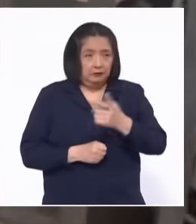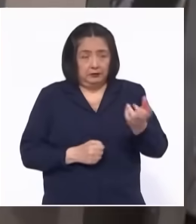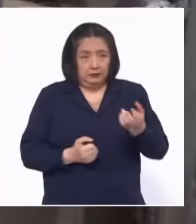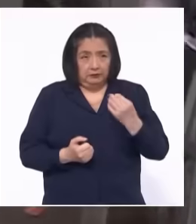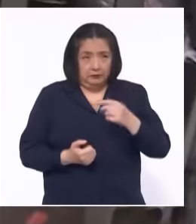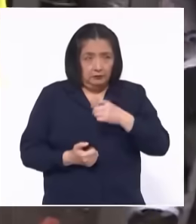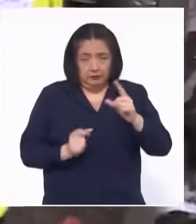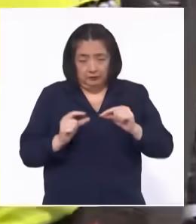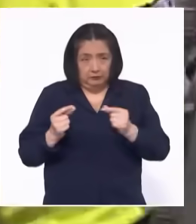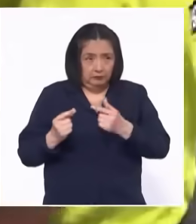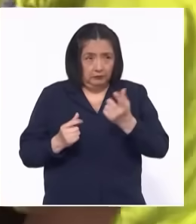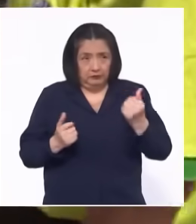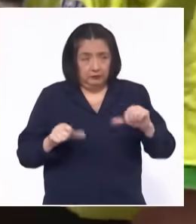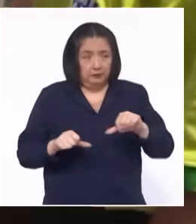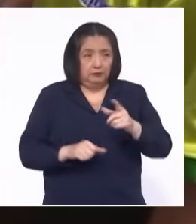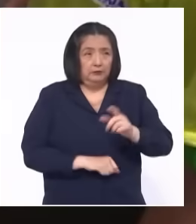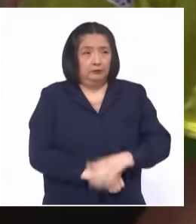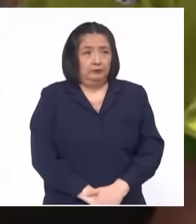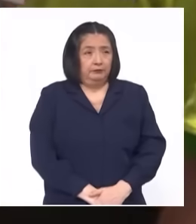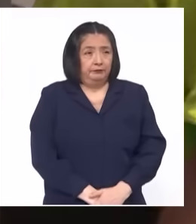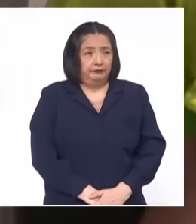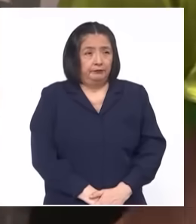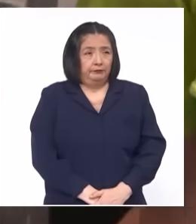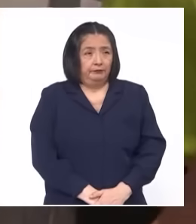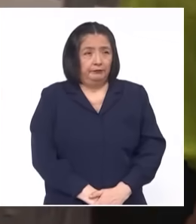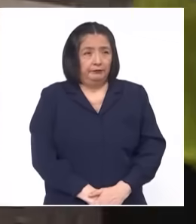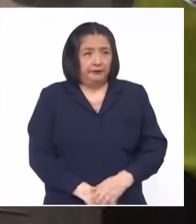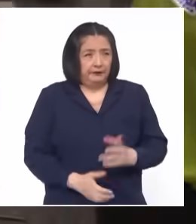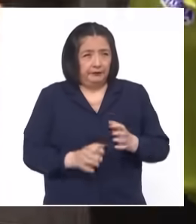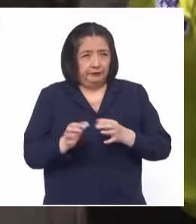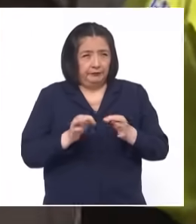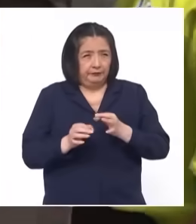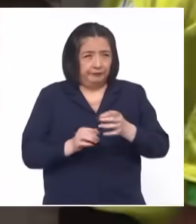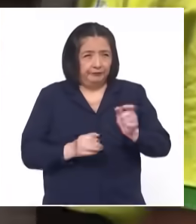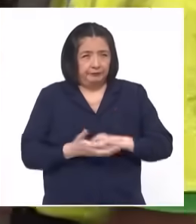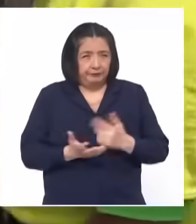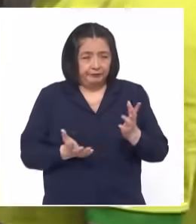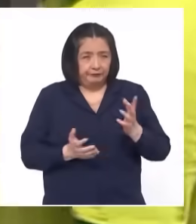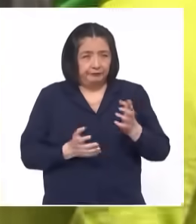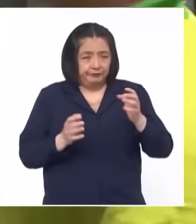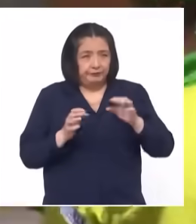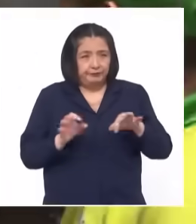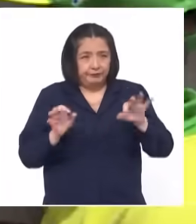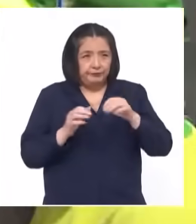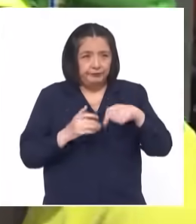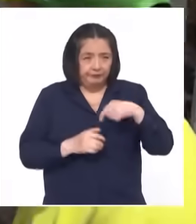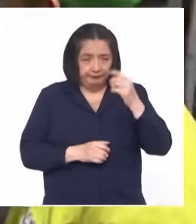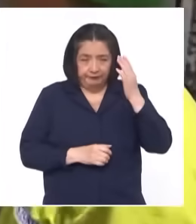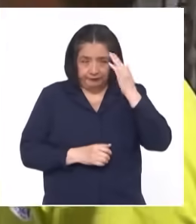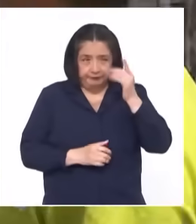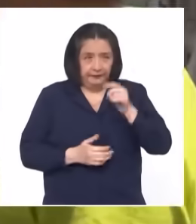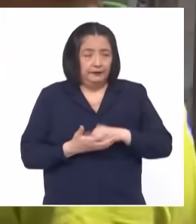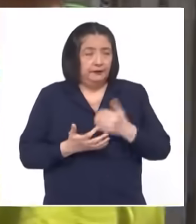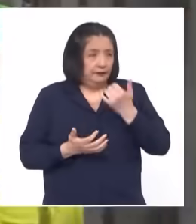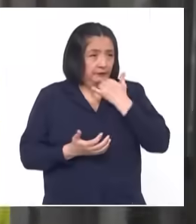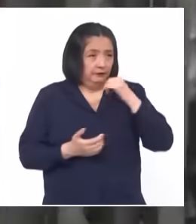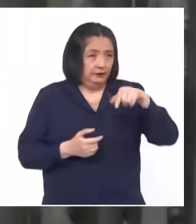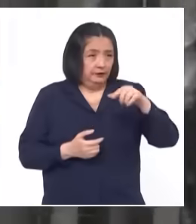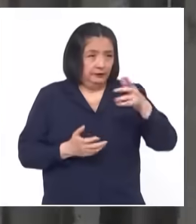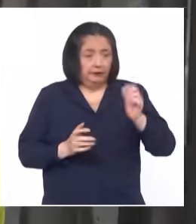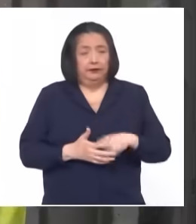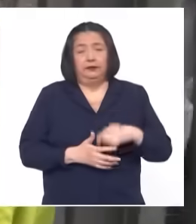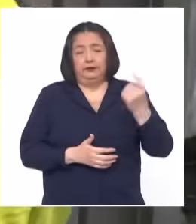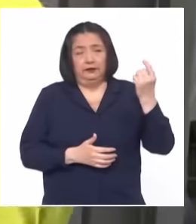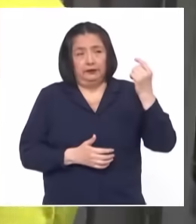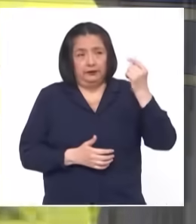a las mafias. Sí, Susana, muchas gracias entonces por darnos estos detalles que son importantes conocer. Lorena, entonces, es lo que ocurre aquí en el Emporio Comercial de